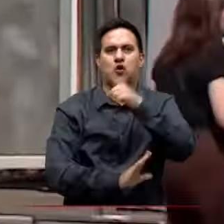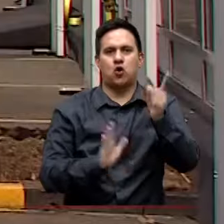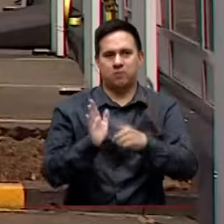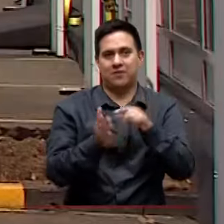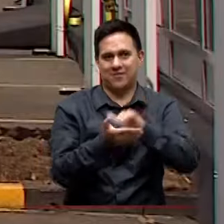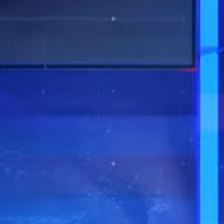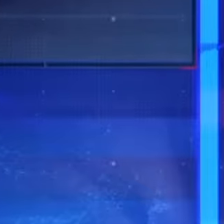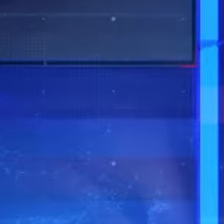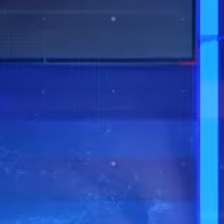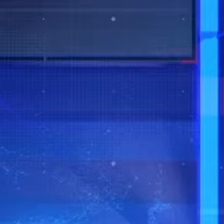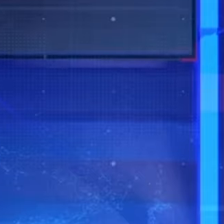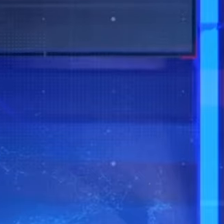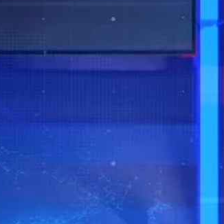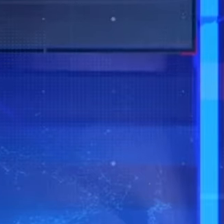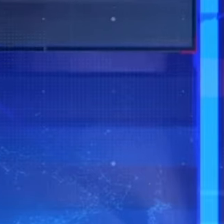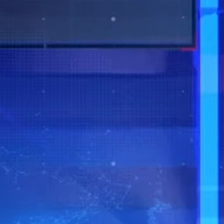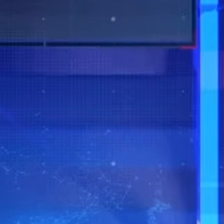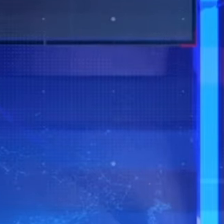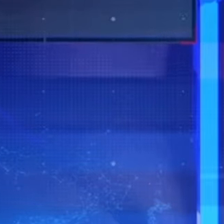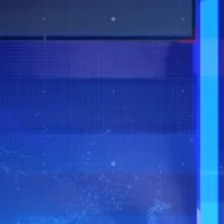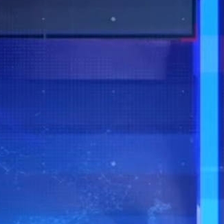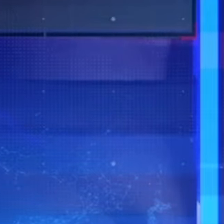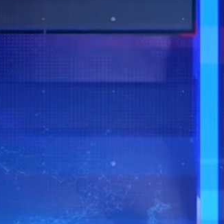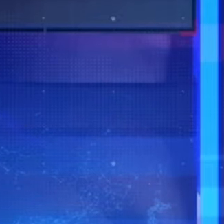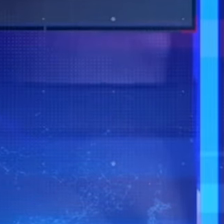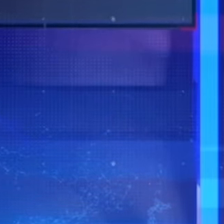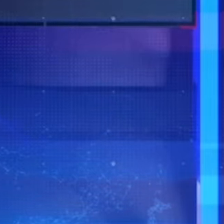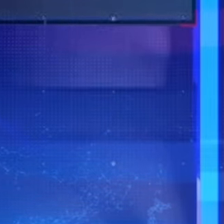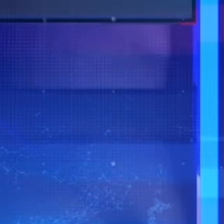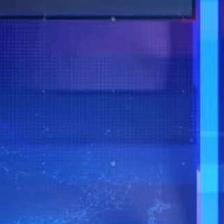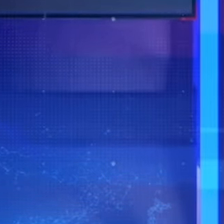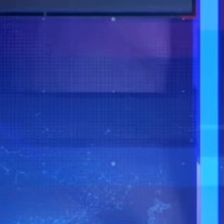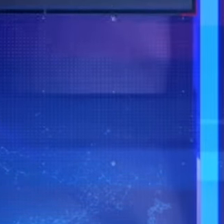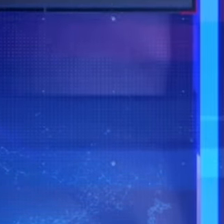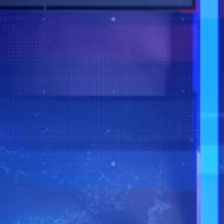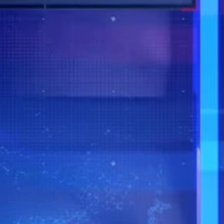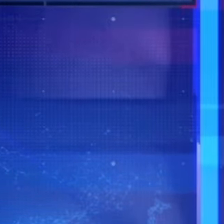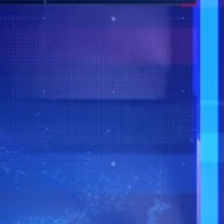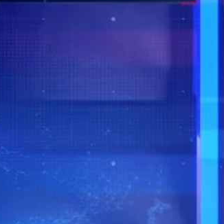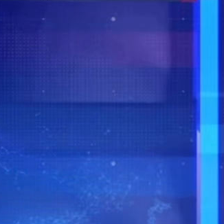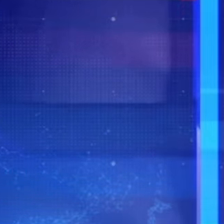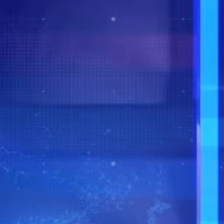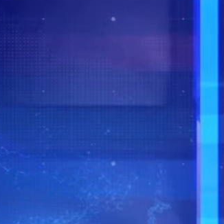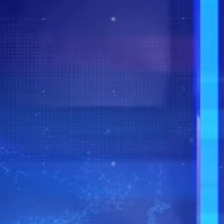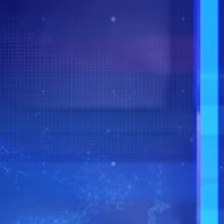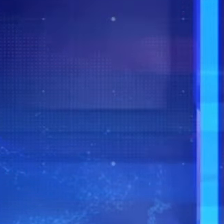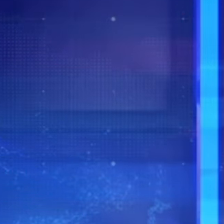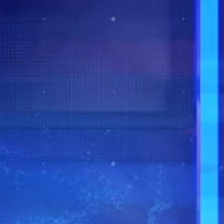Conferencia de las Partes.